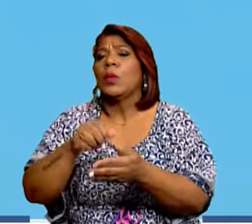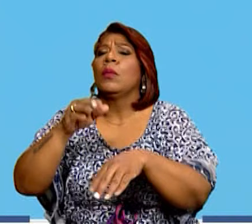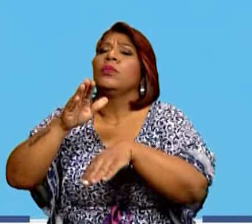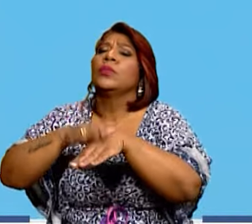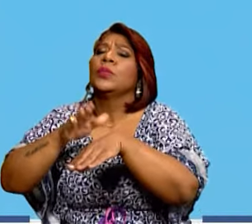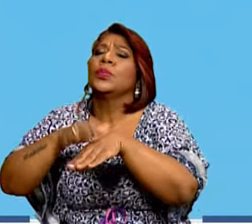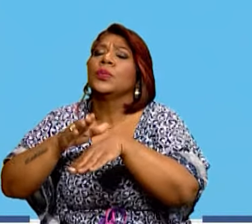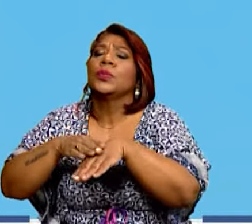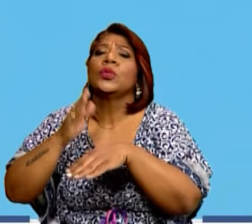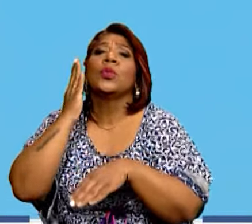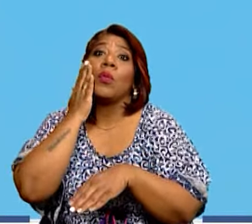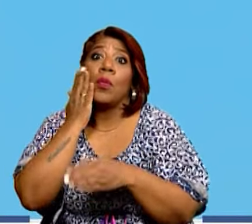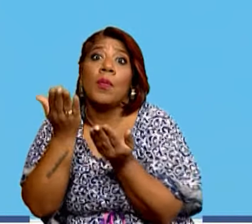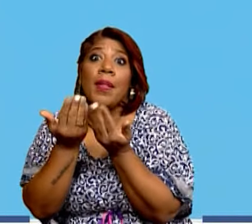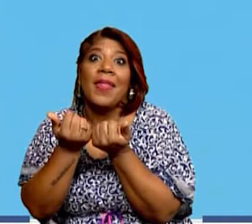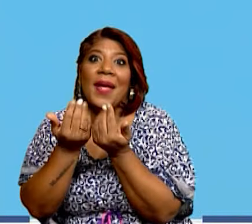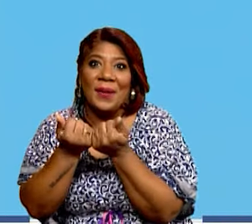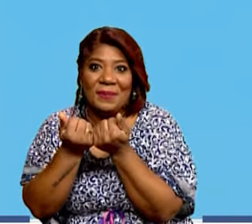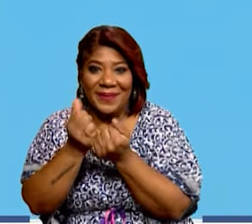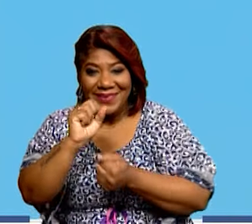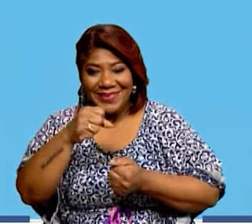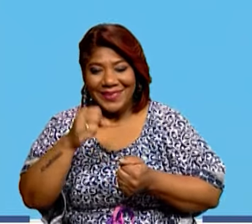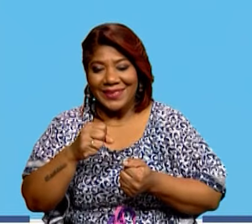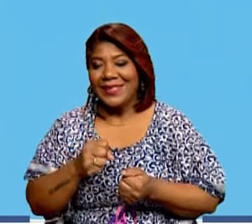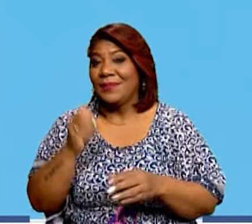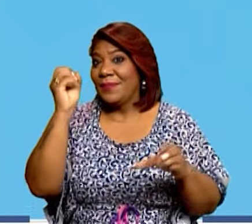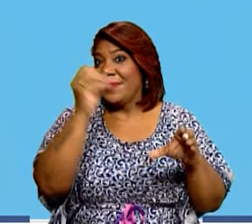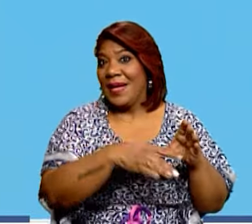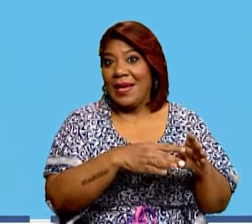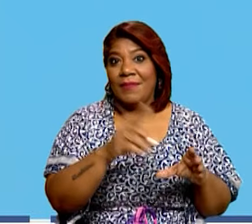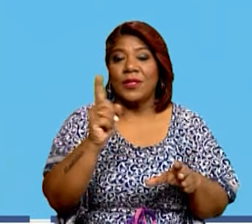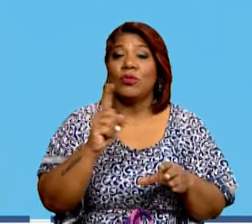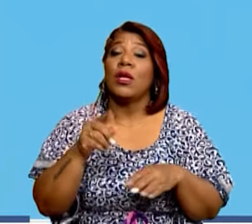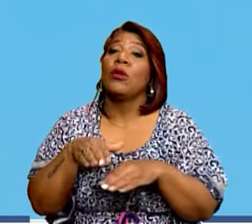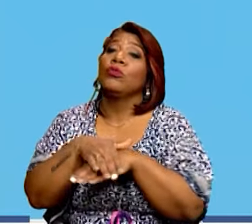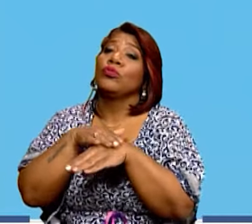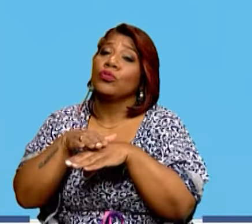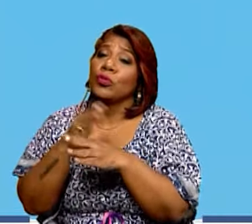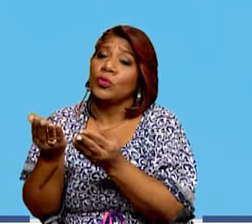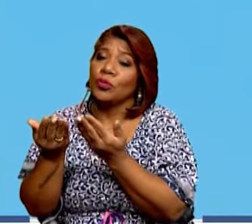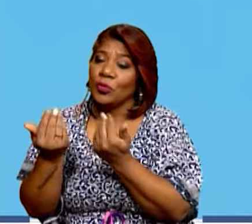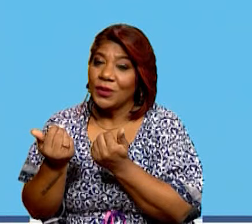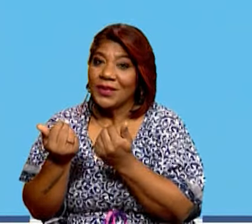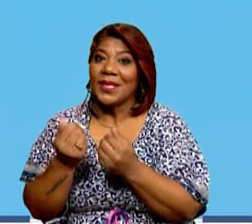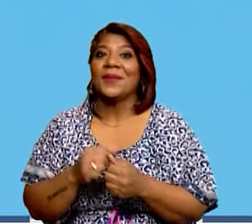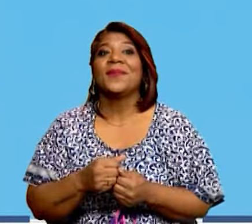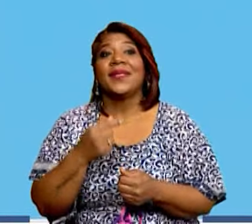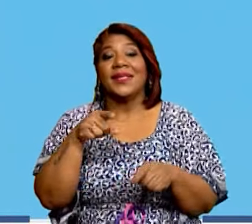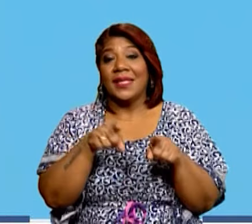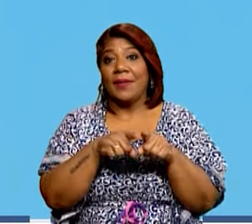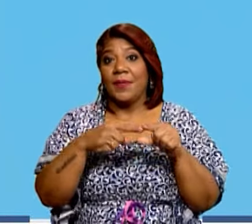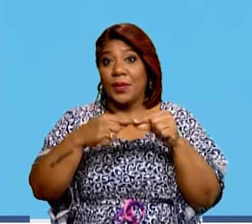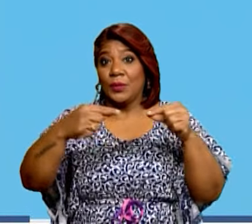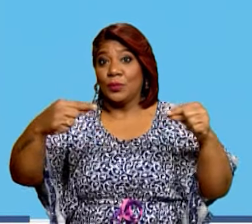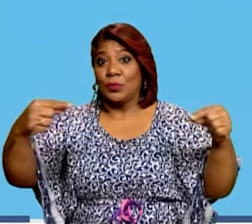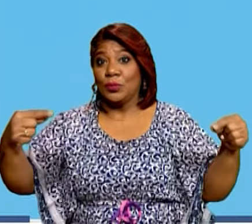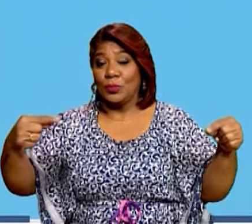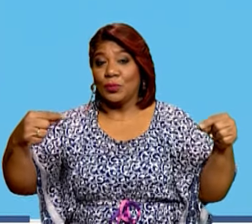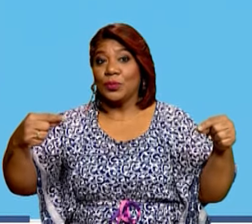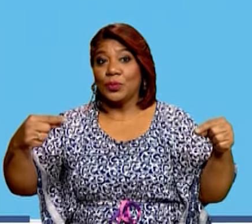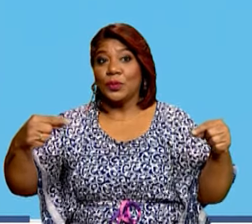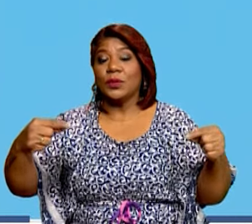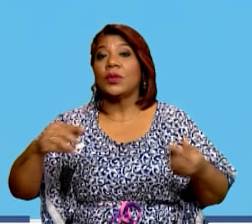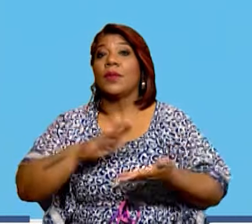estás utilizando, no la botes, vamos a reutilizar. Un palito de barbecue, papel